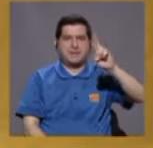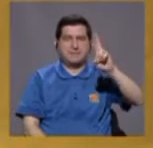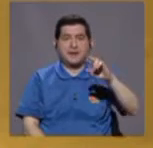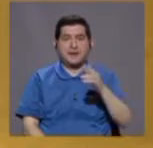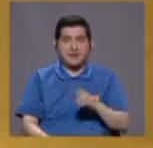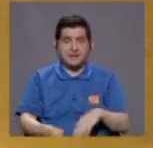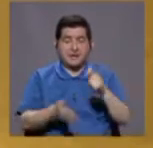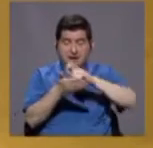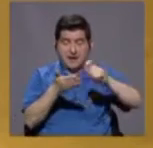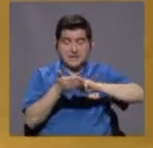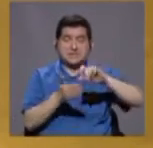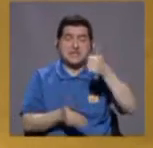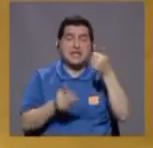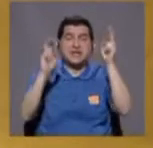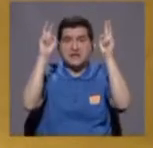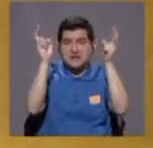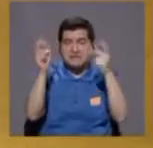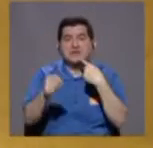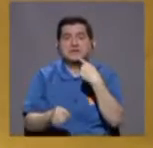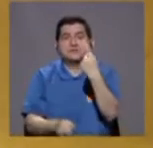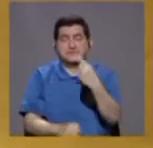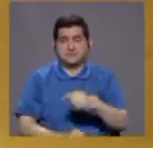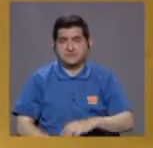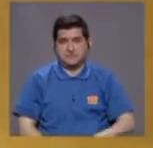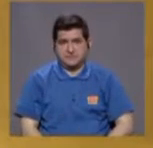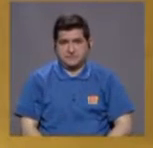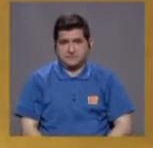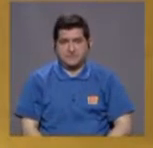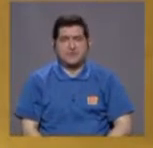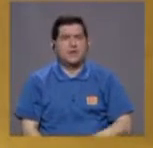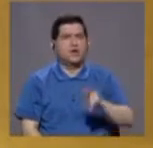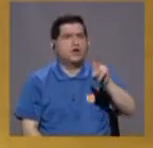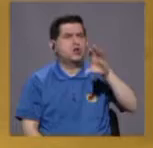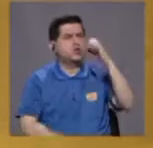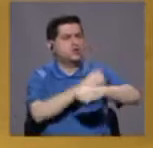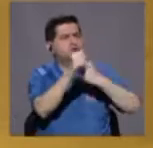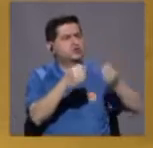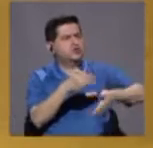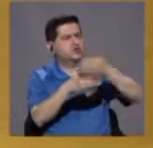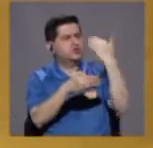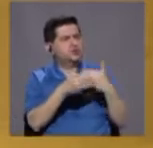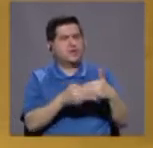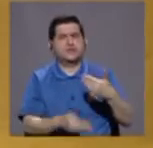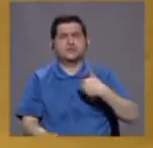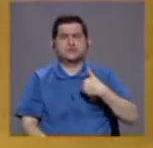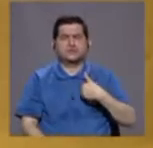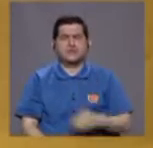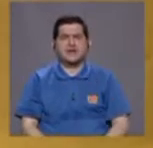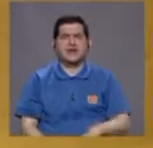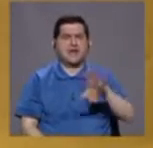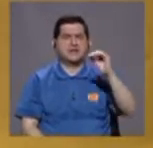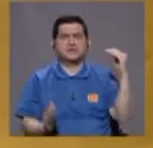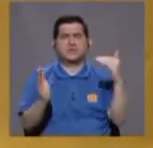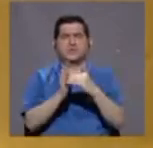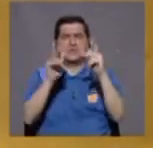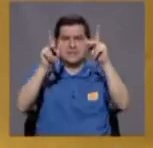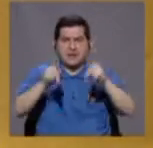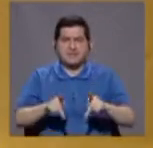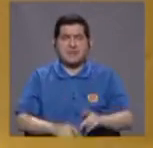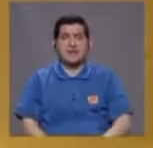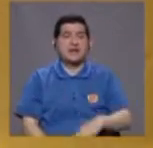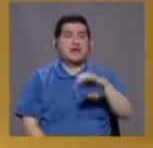o escribiendo sobre otro tema, decía que hace 200 años había 50,000 habitantes y